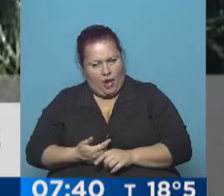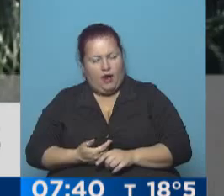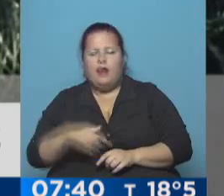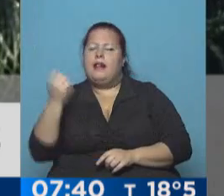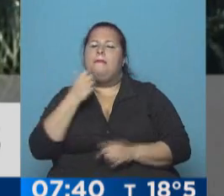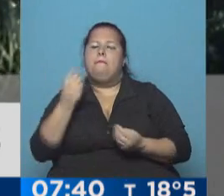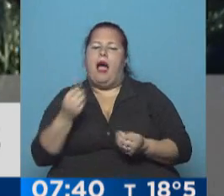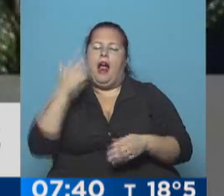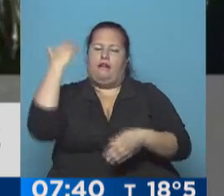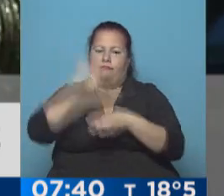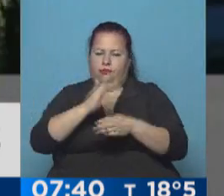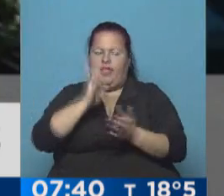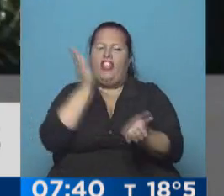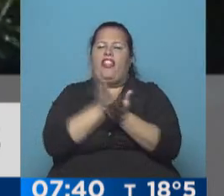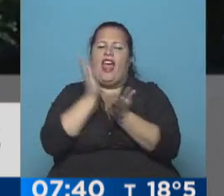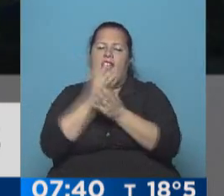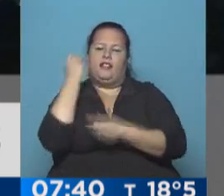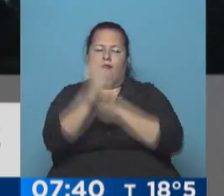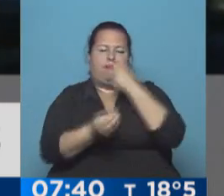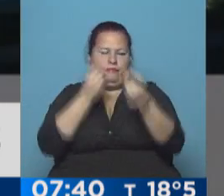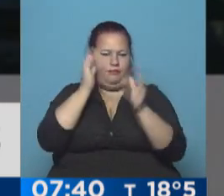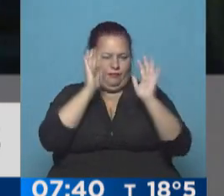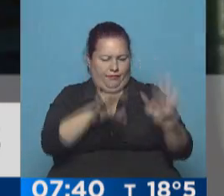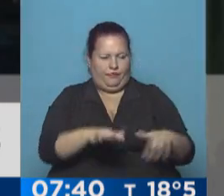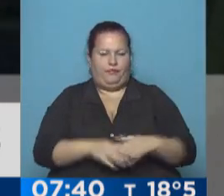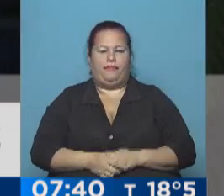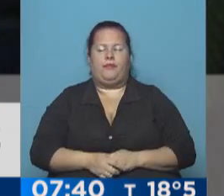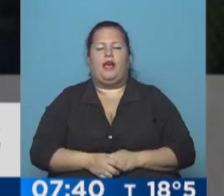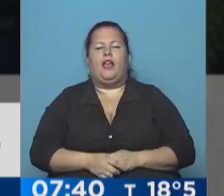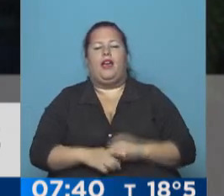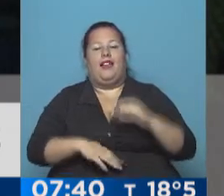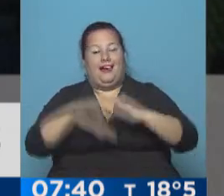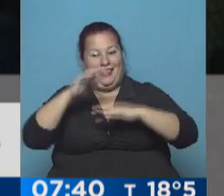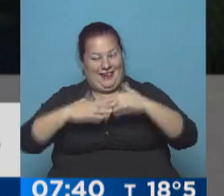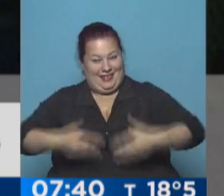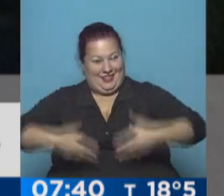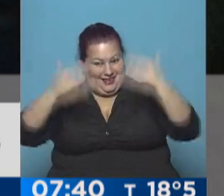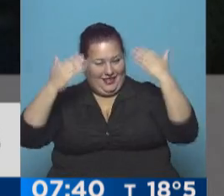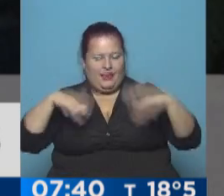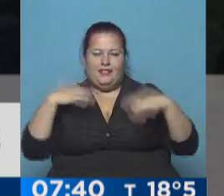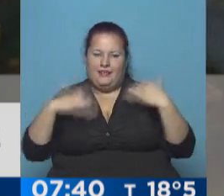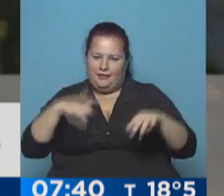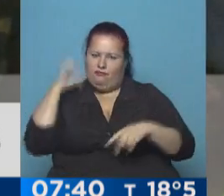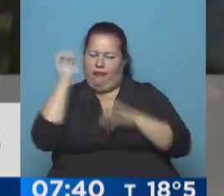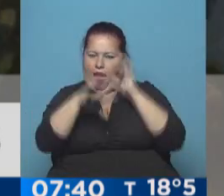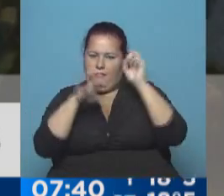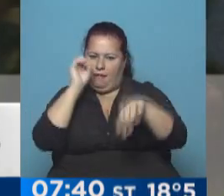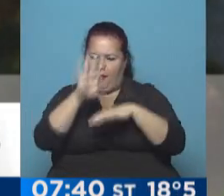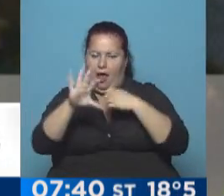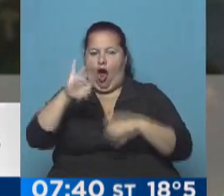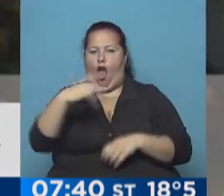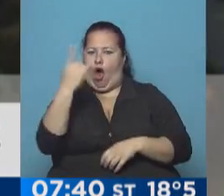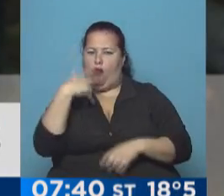la intención de limitar el derecho de asilo en el país. La construcción de la barrera fue duramente criticada por las